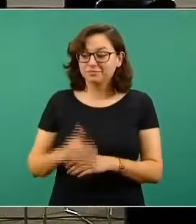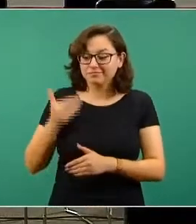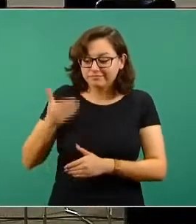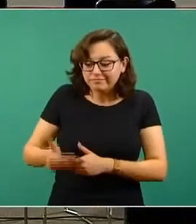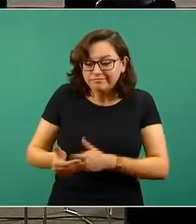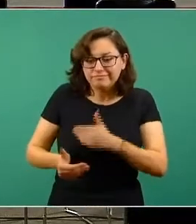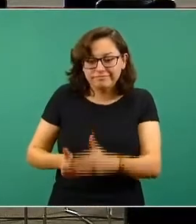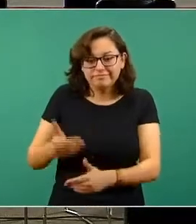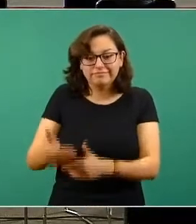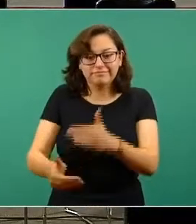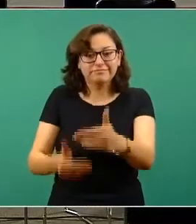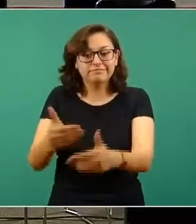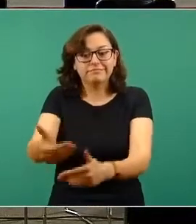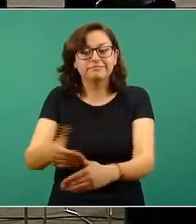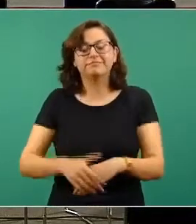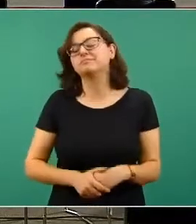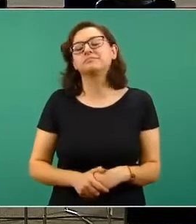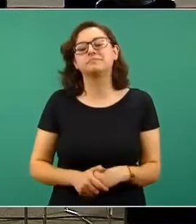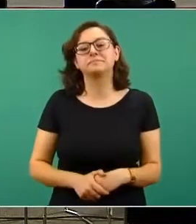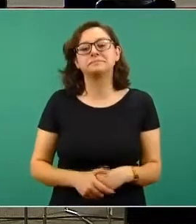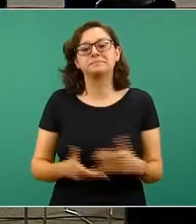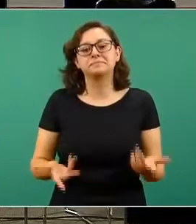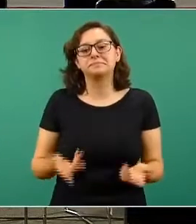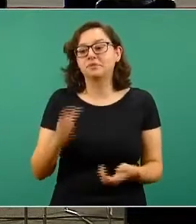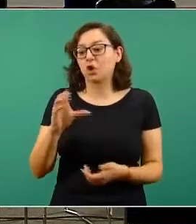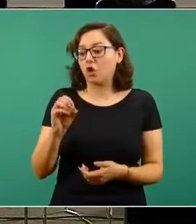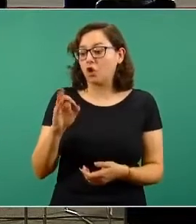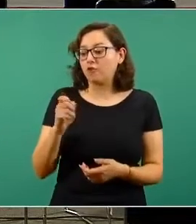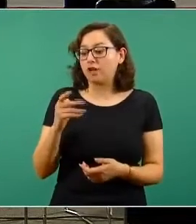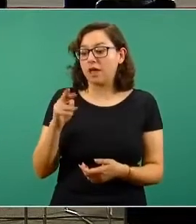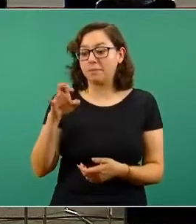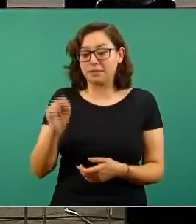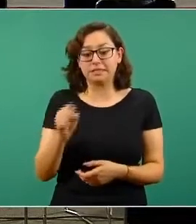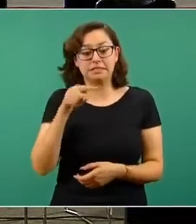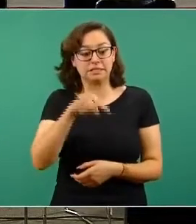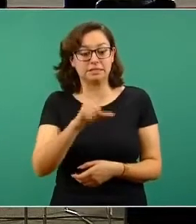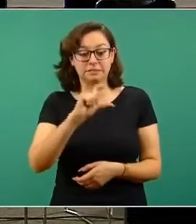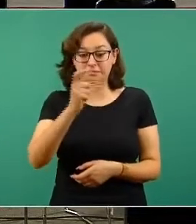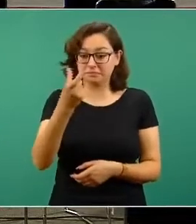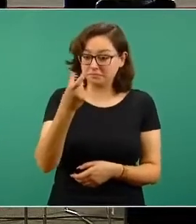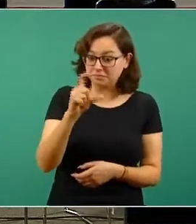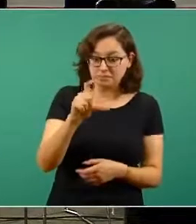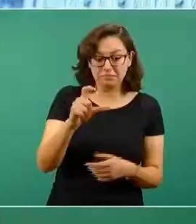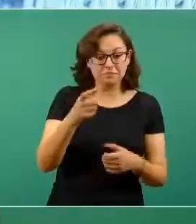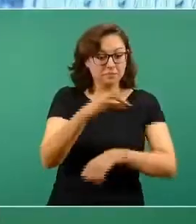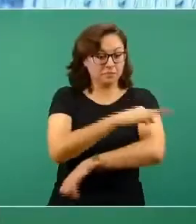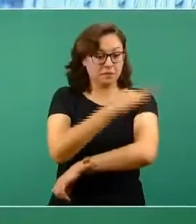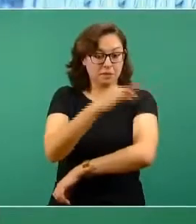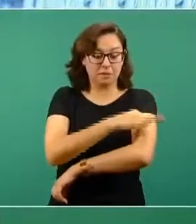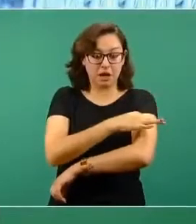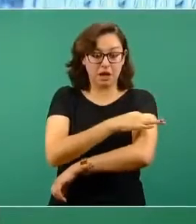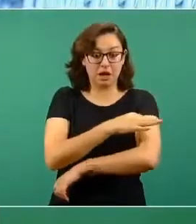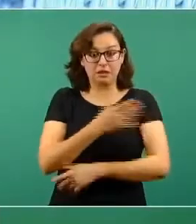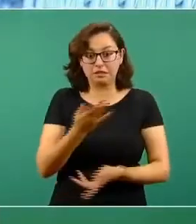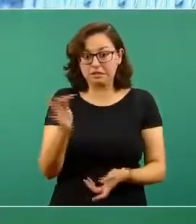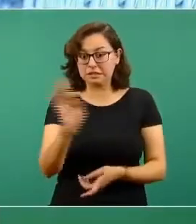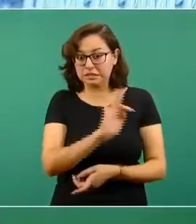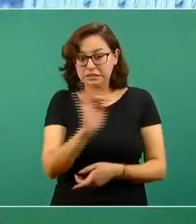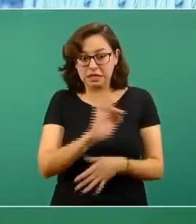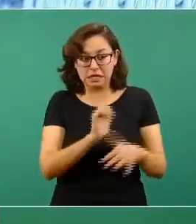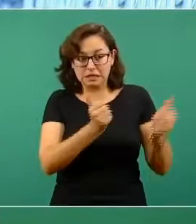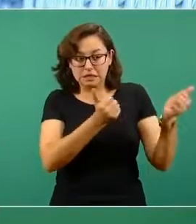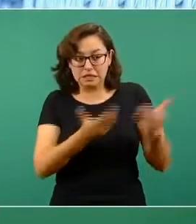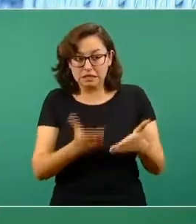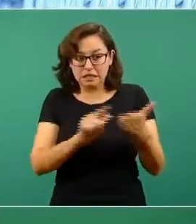la COFEPRIS tiene el conocimiento de que estas vacunas son producto, digamos, de contrabando o de